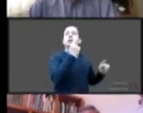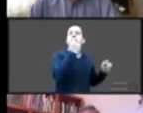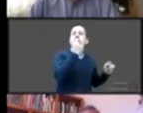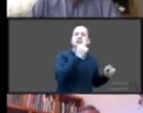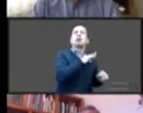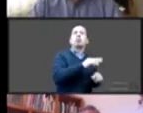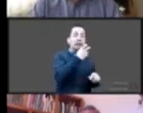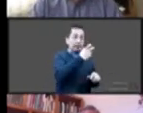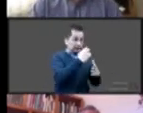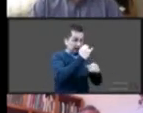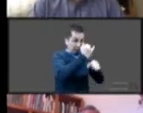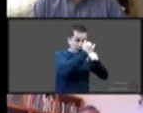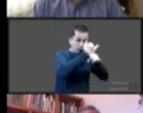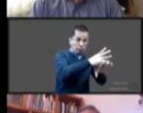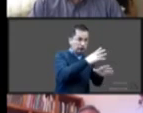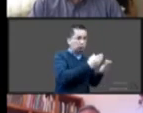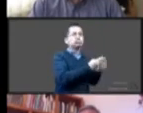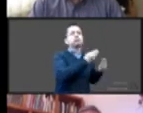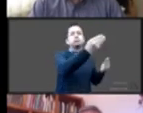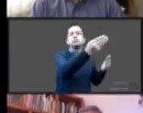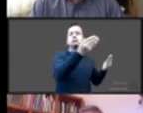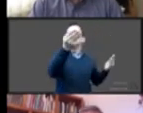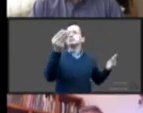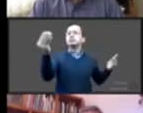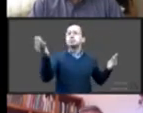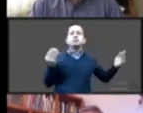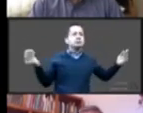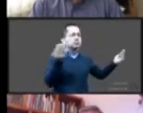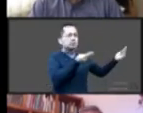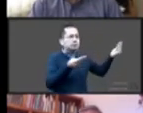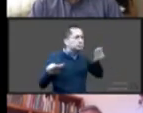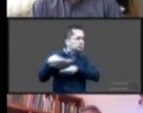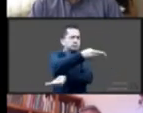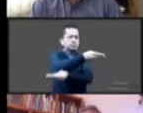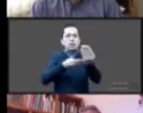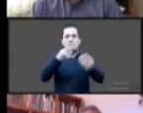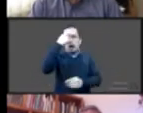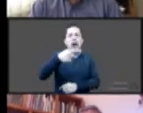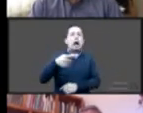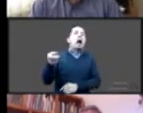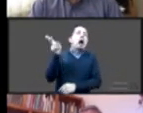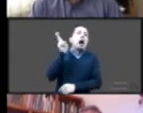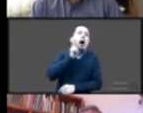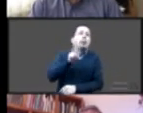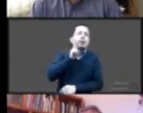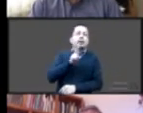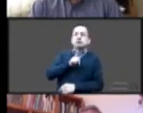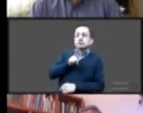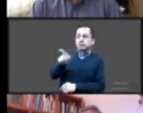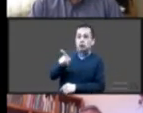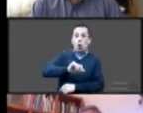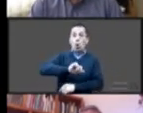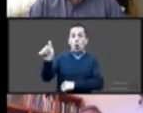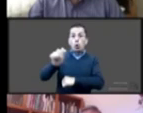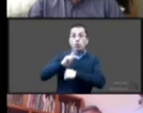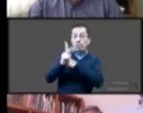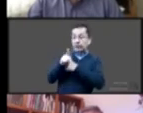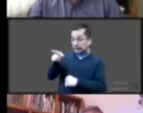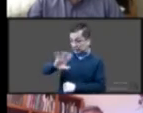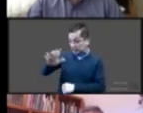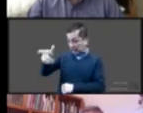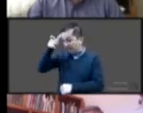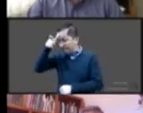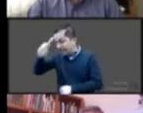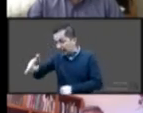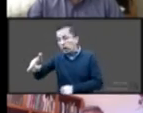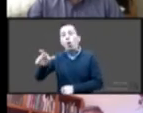esta información para saber si la víctima en otros países ya ha sido identificado, si el